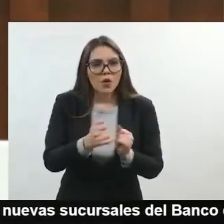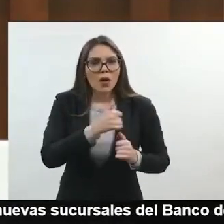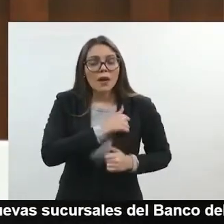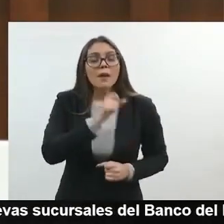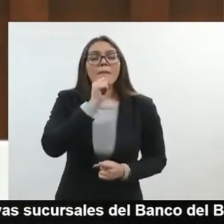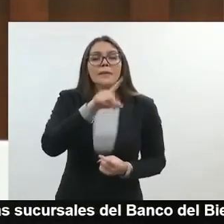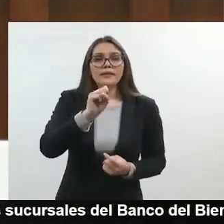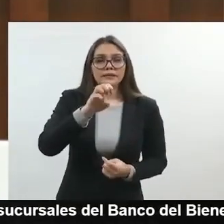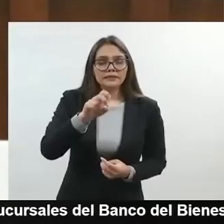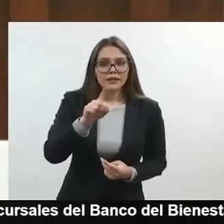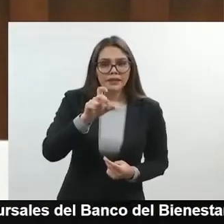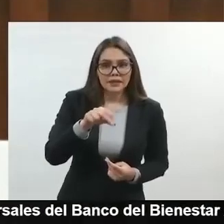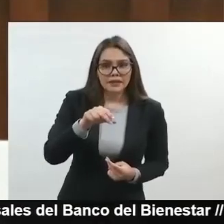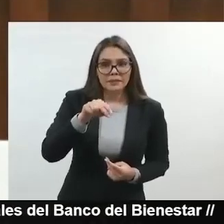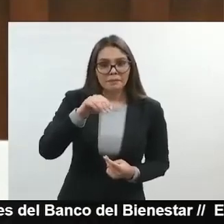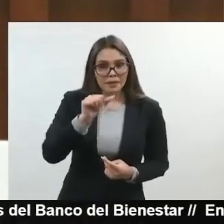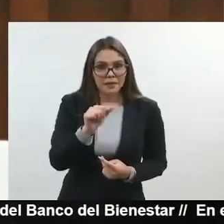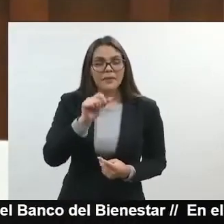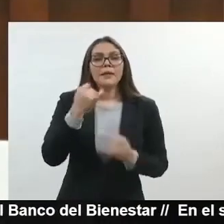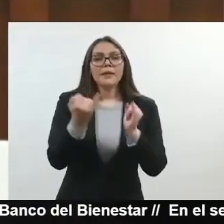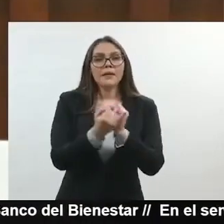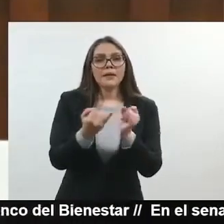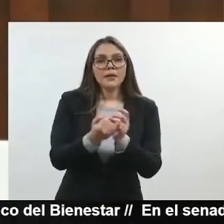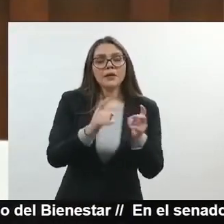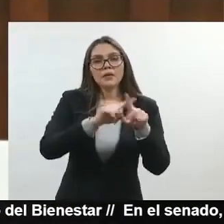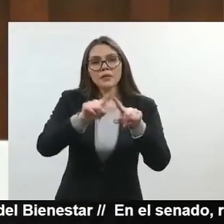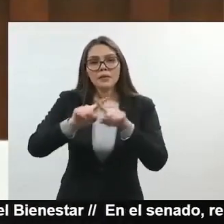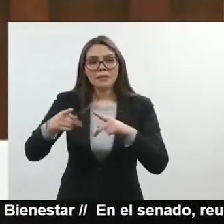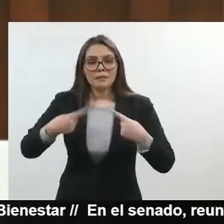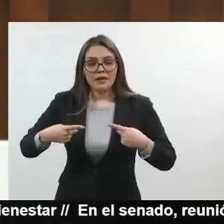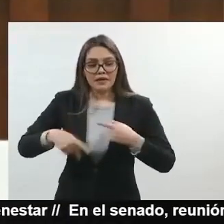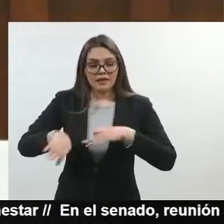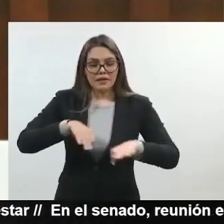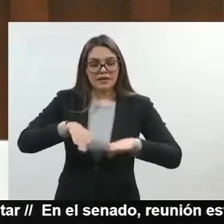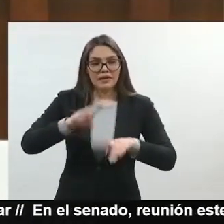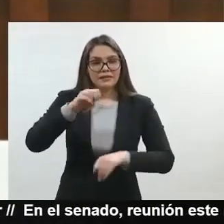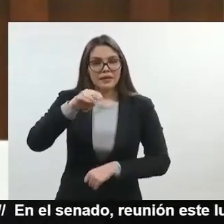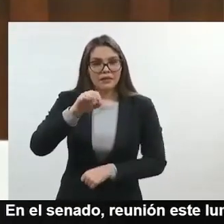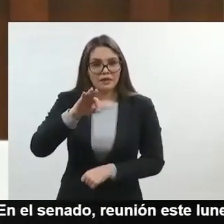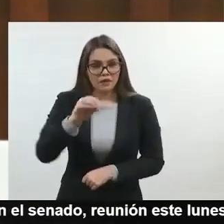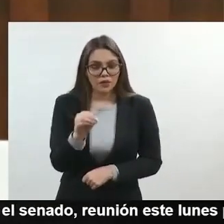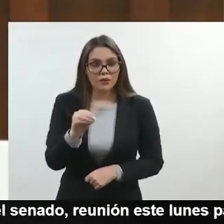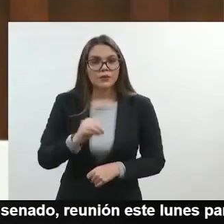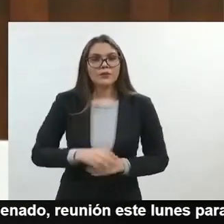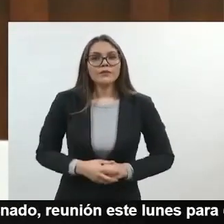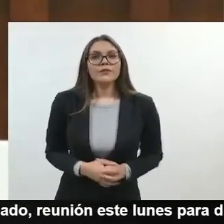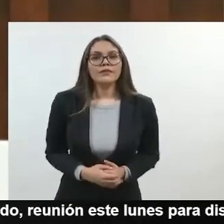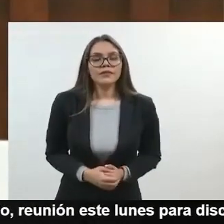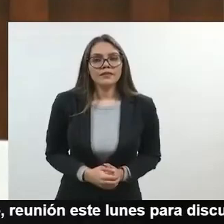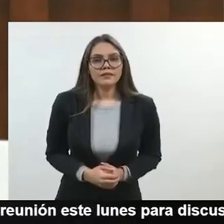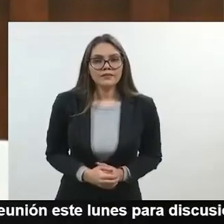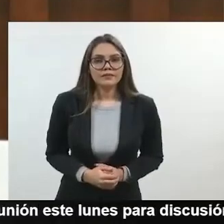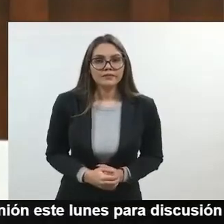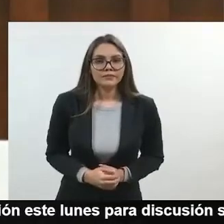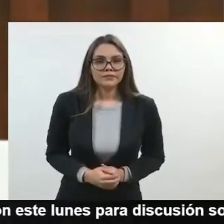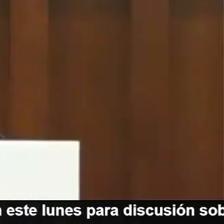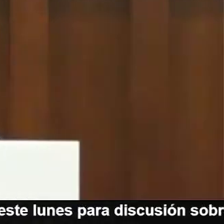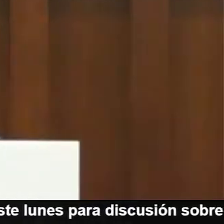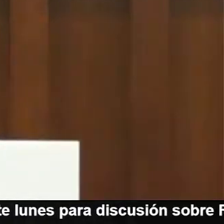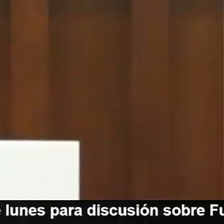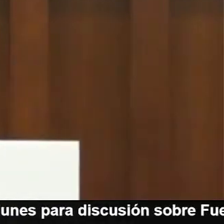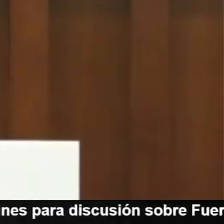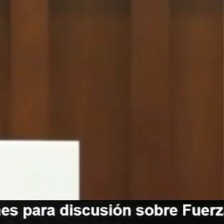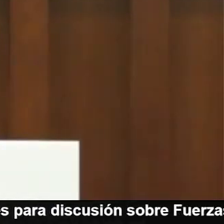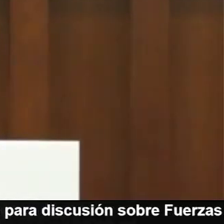Marina, se mencionan personas que trabajan en el CEMEFO, presidentes de corporaciones locales y, como